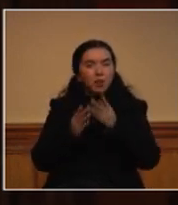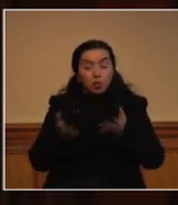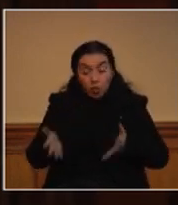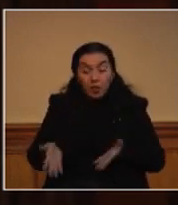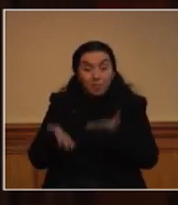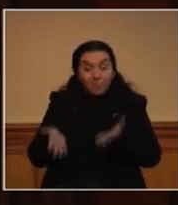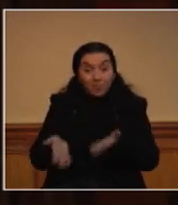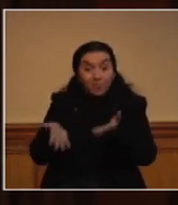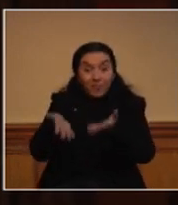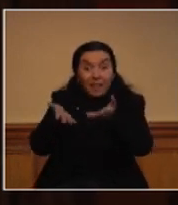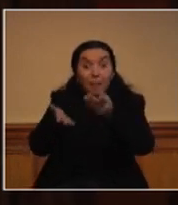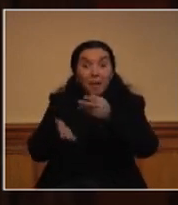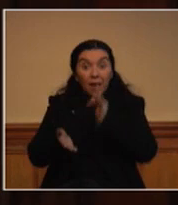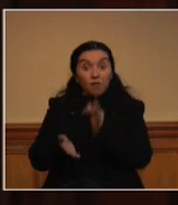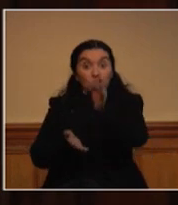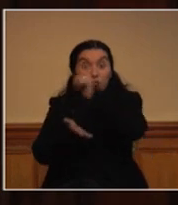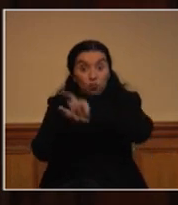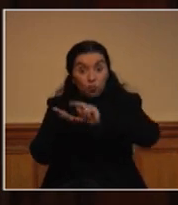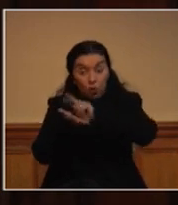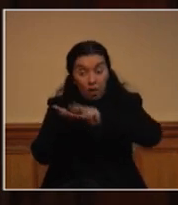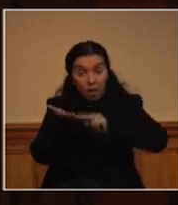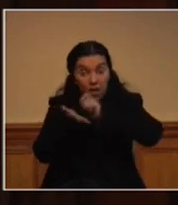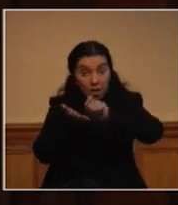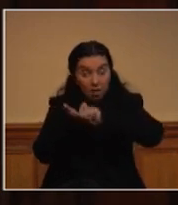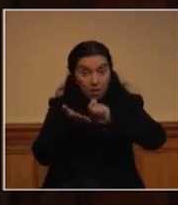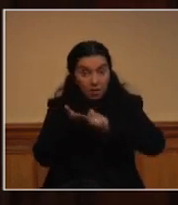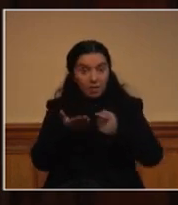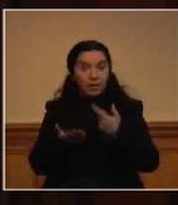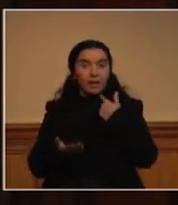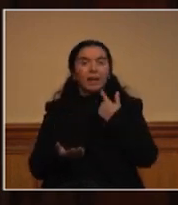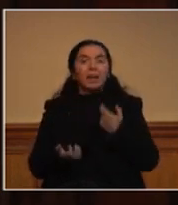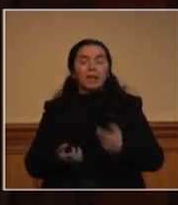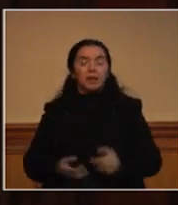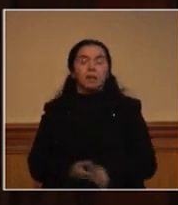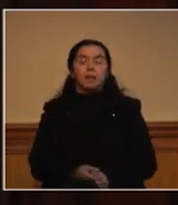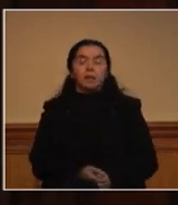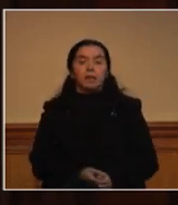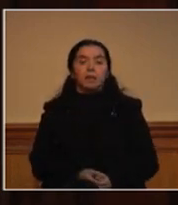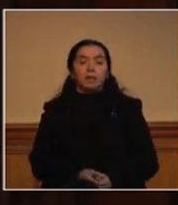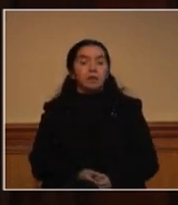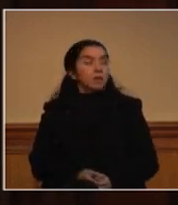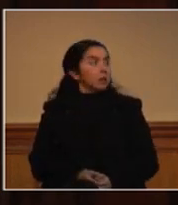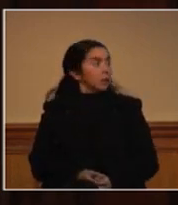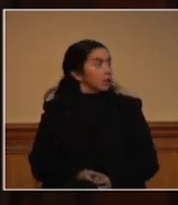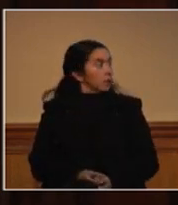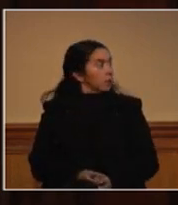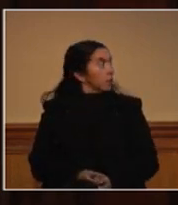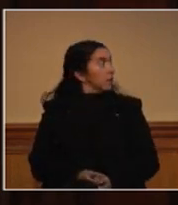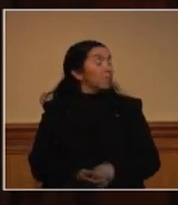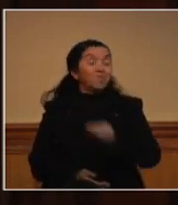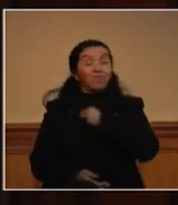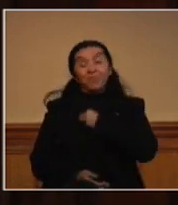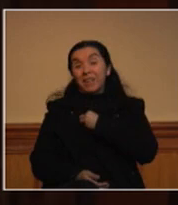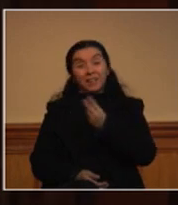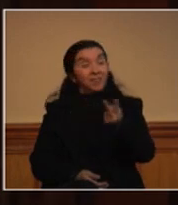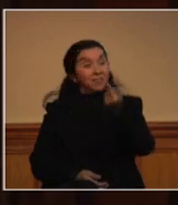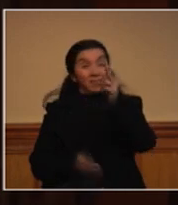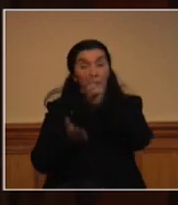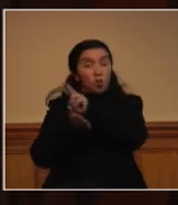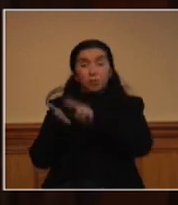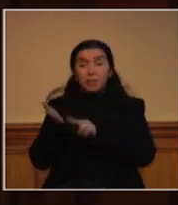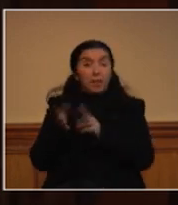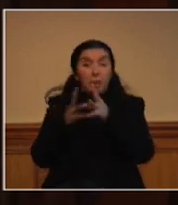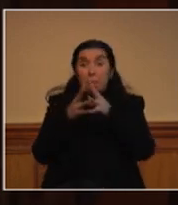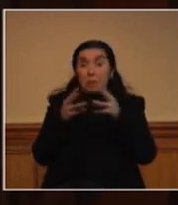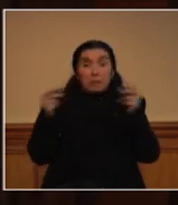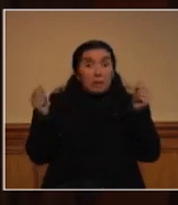precursoras de la alfabetización? Lo siento nuevamente, que no se ve. Estos son los misterios de la